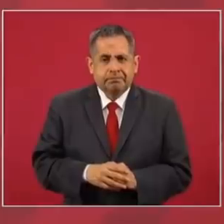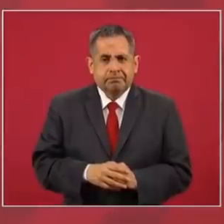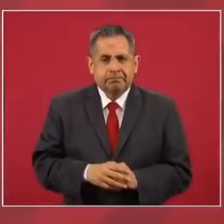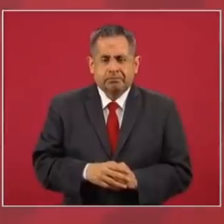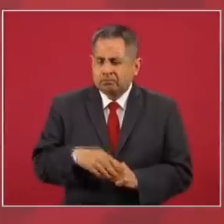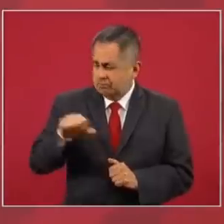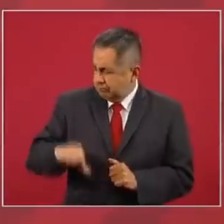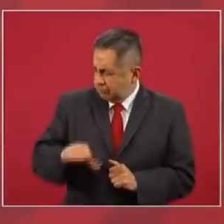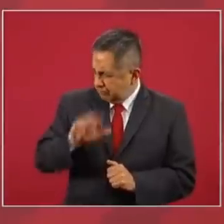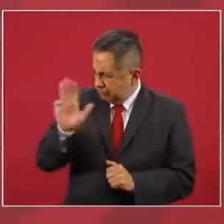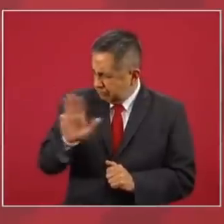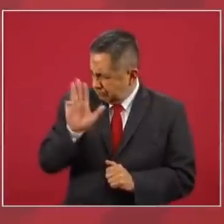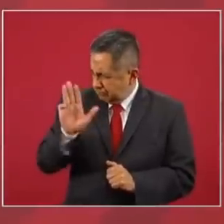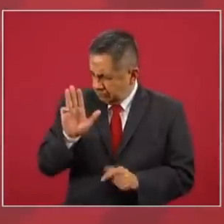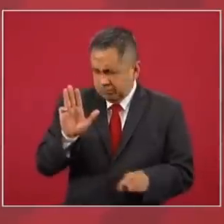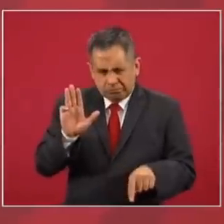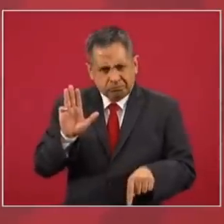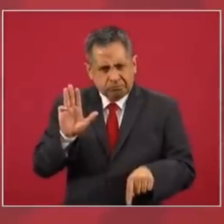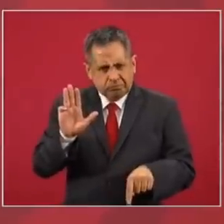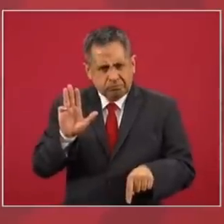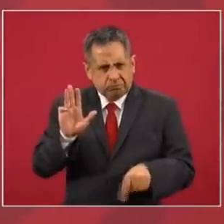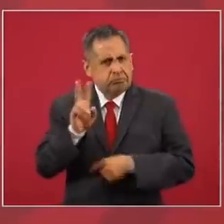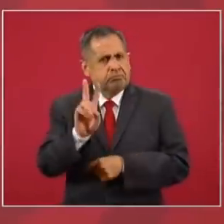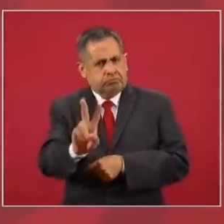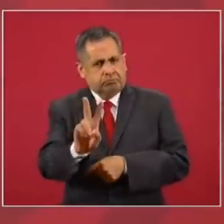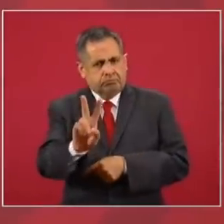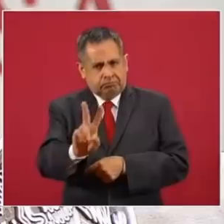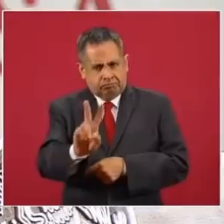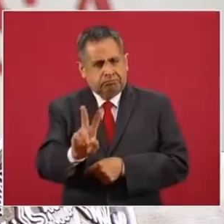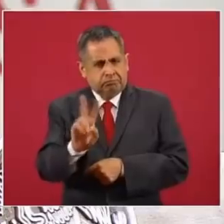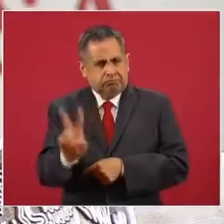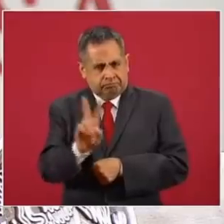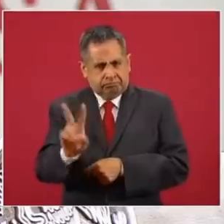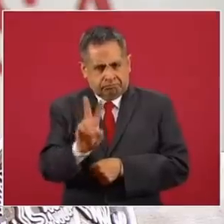hoy es miércoles, ¿no? El viernes